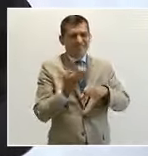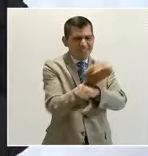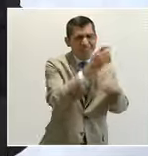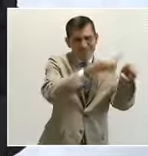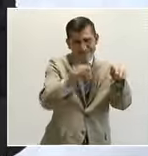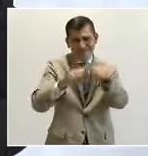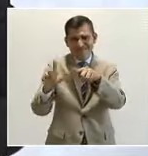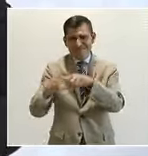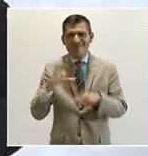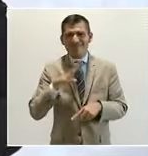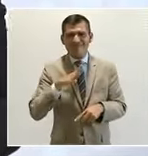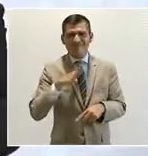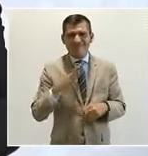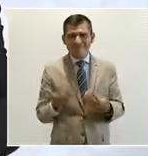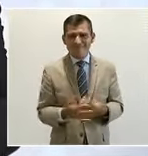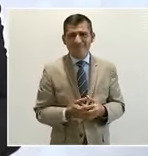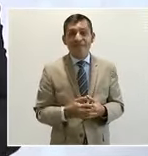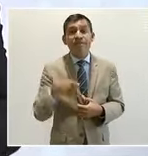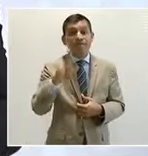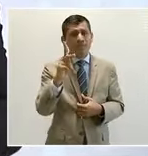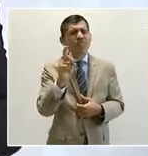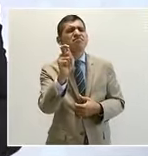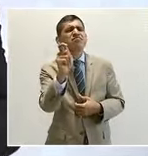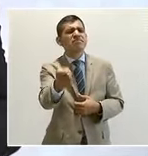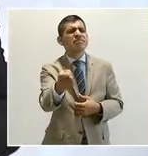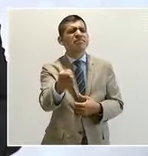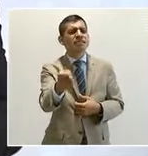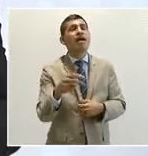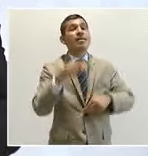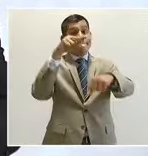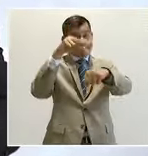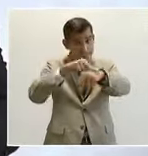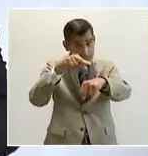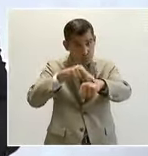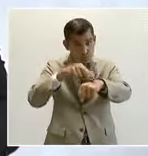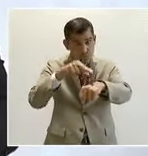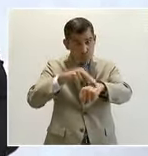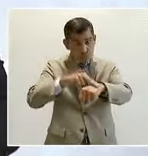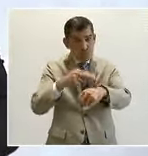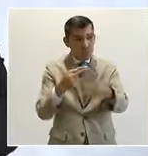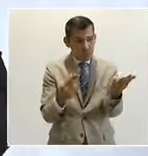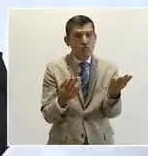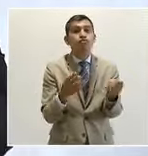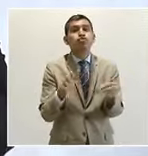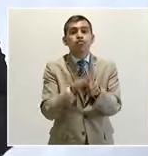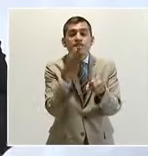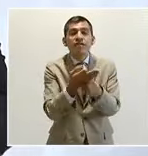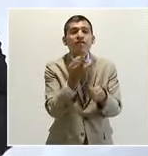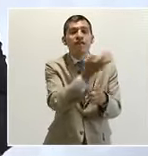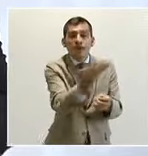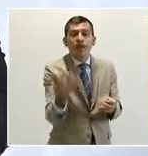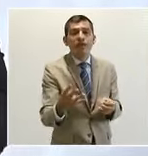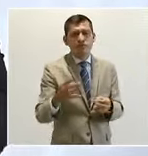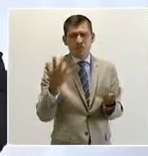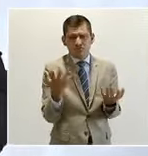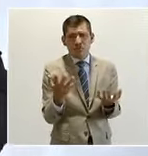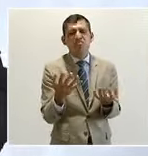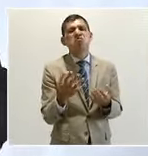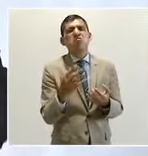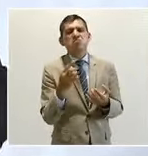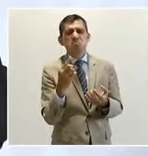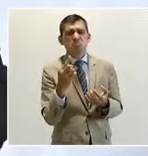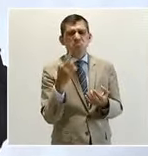esto significa con todos los médicos dos turnos y también sábado